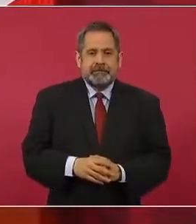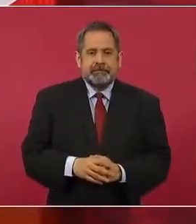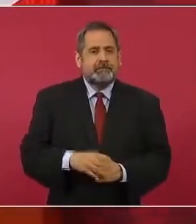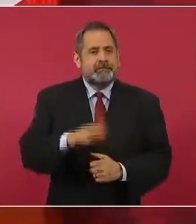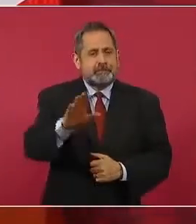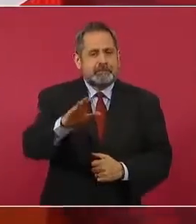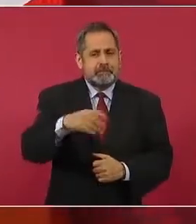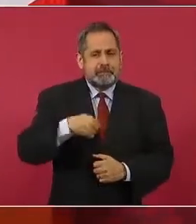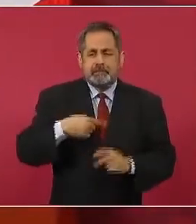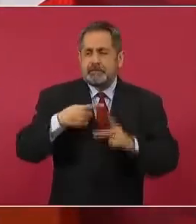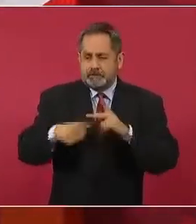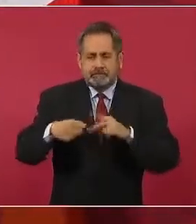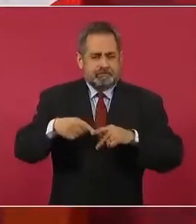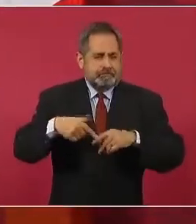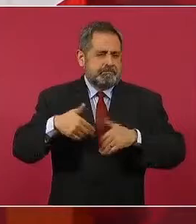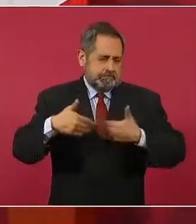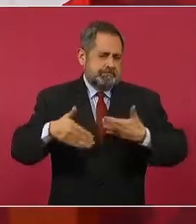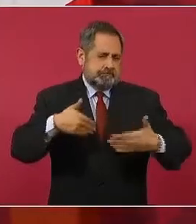Toda una invasión